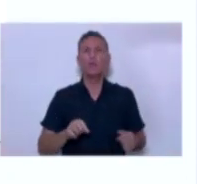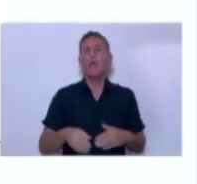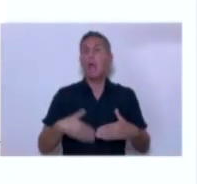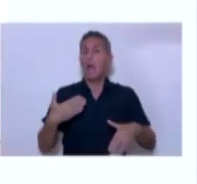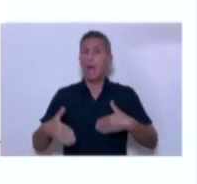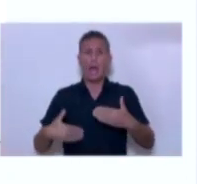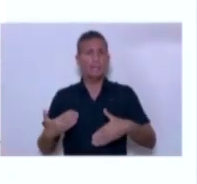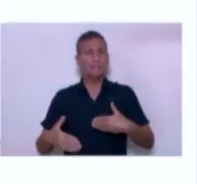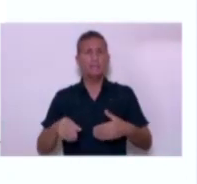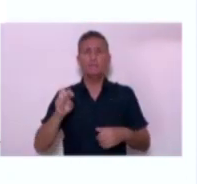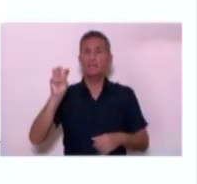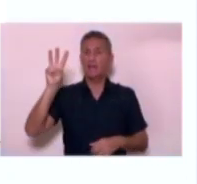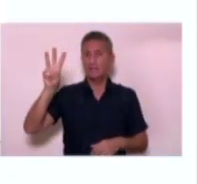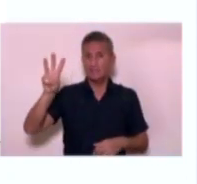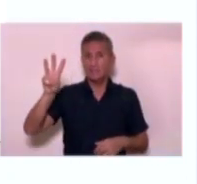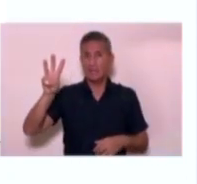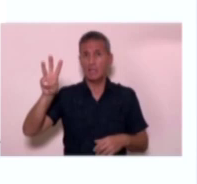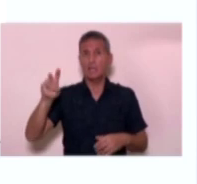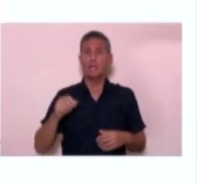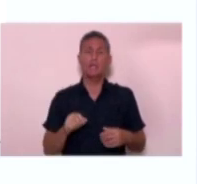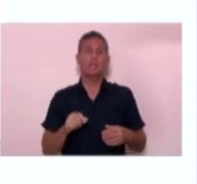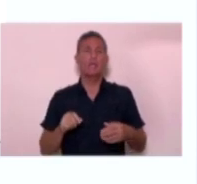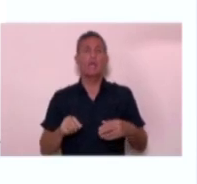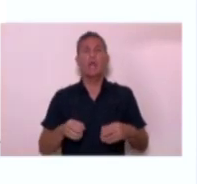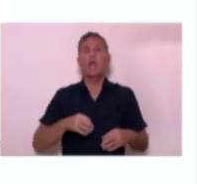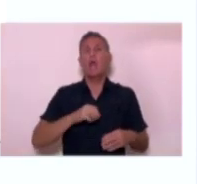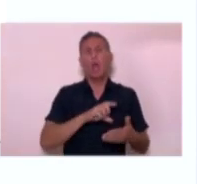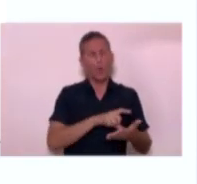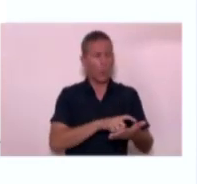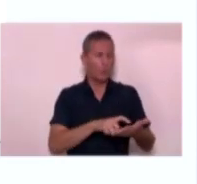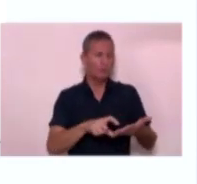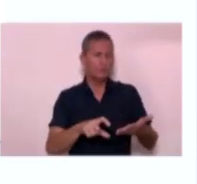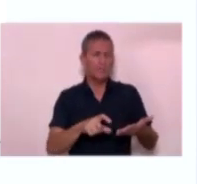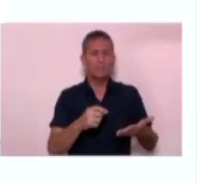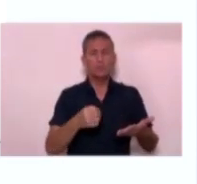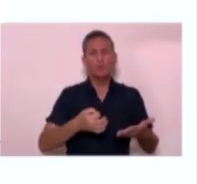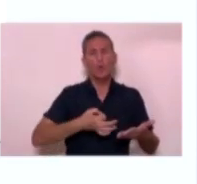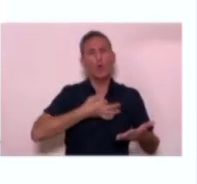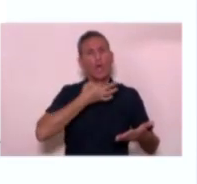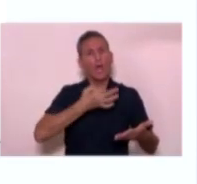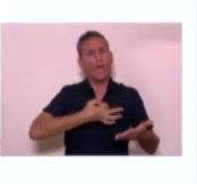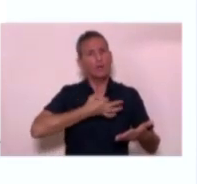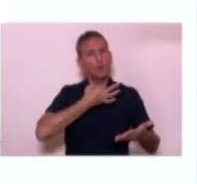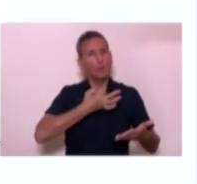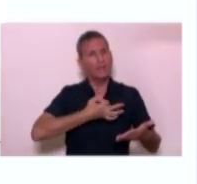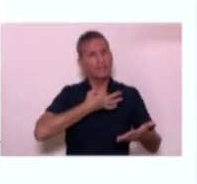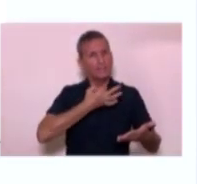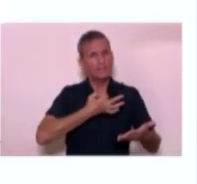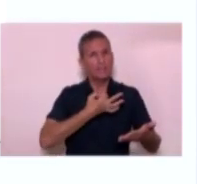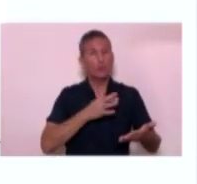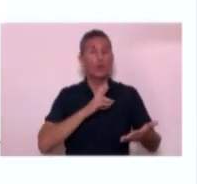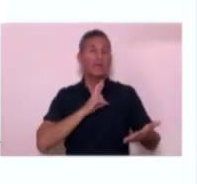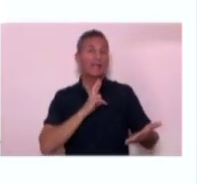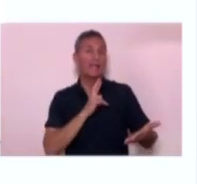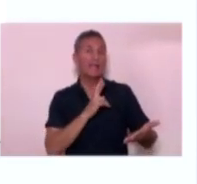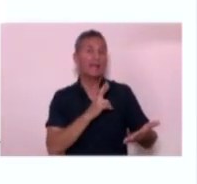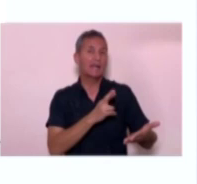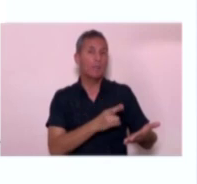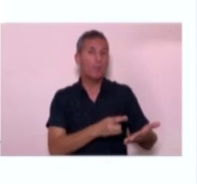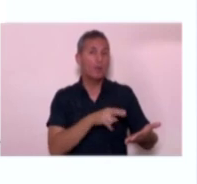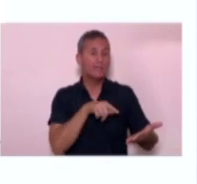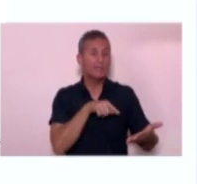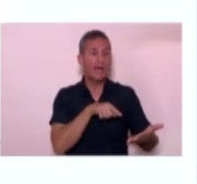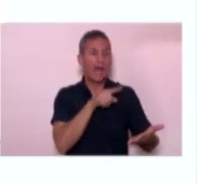casos. La actividad 3 podrá indicarse por escrito en un texto argumentativo que dé respuesta a la pregunta